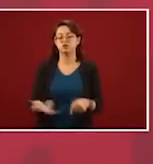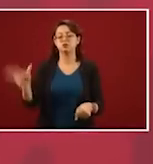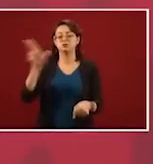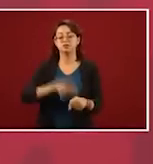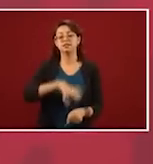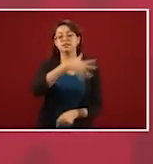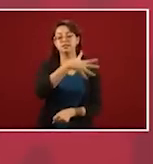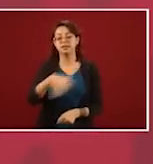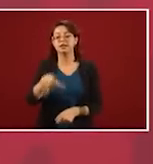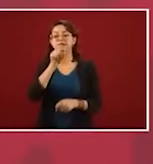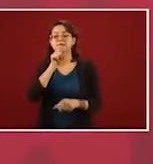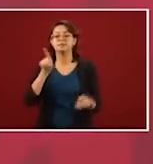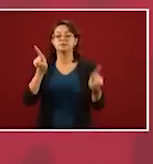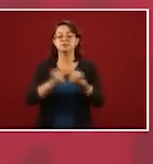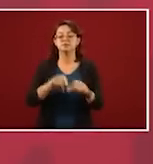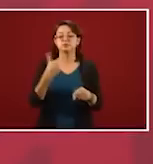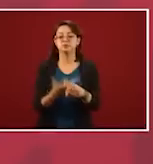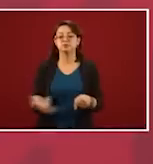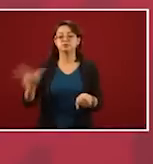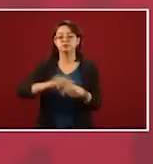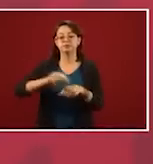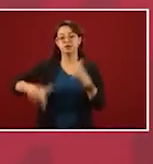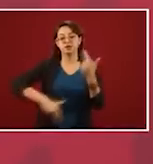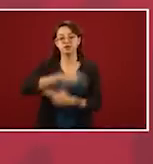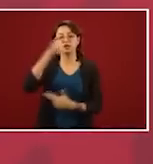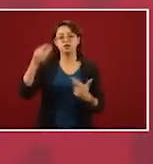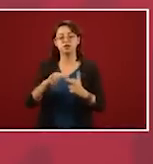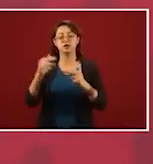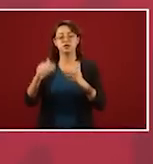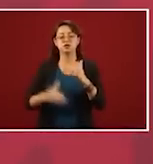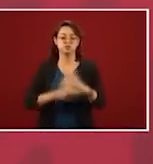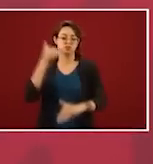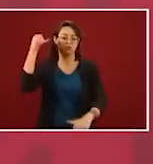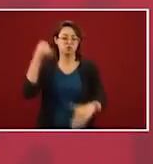referencia y los hospitales regionales de alta especialidad,